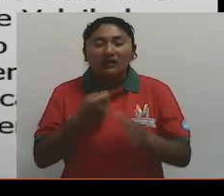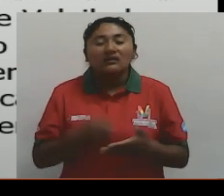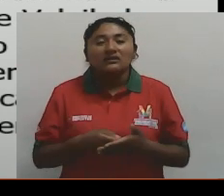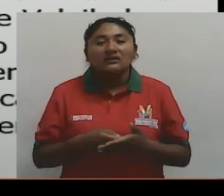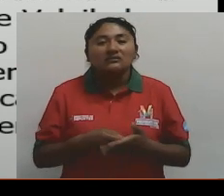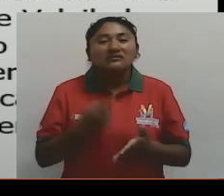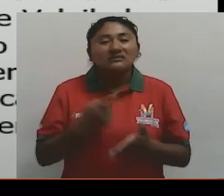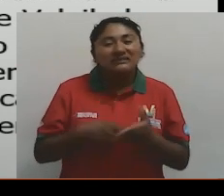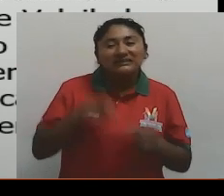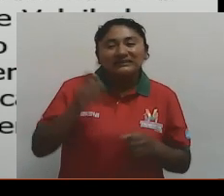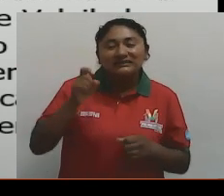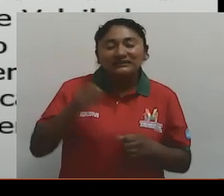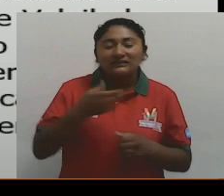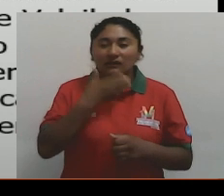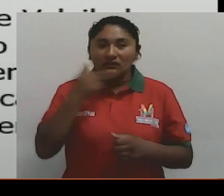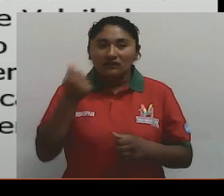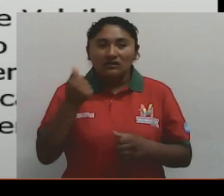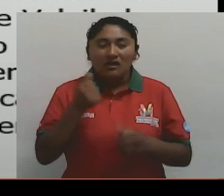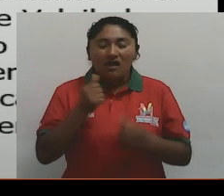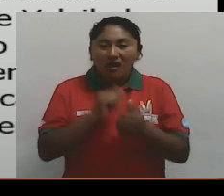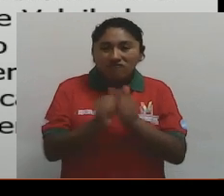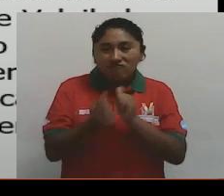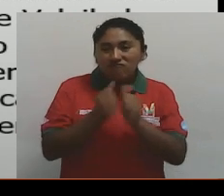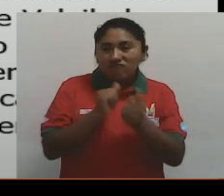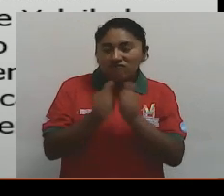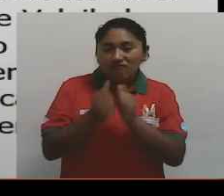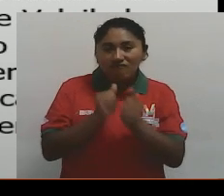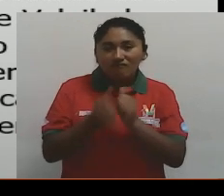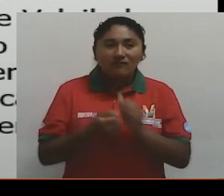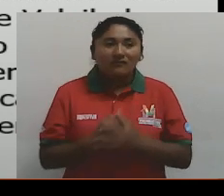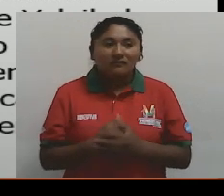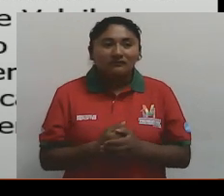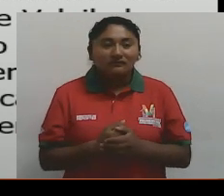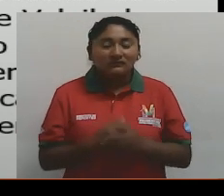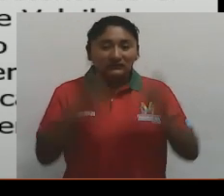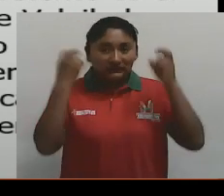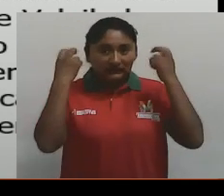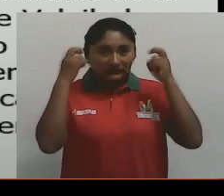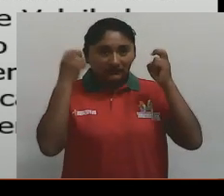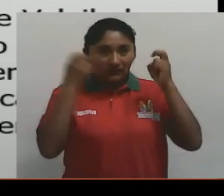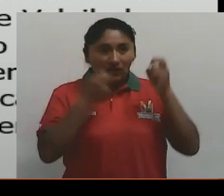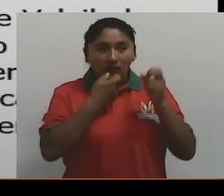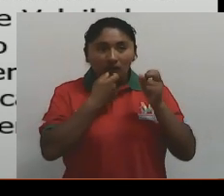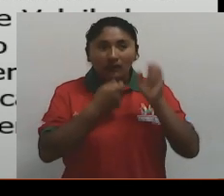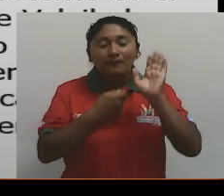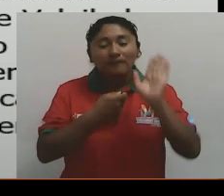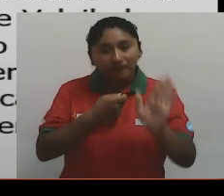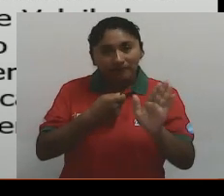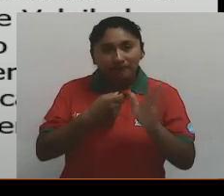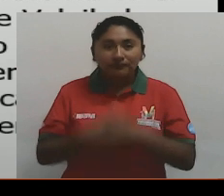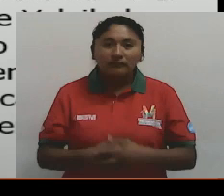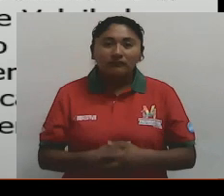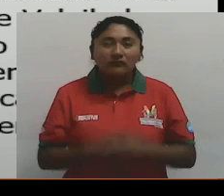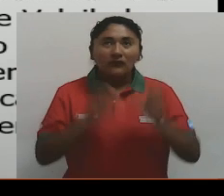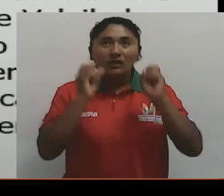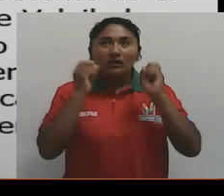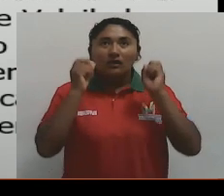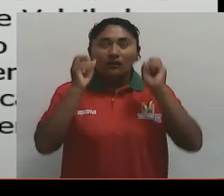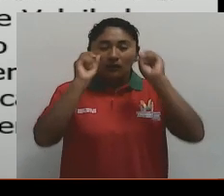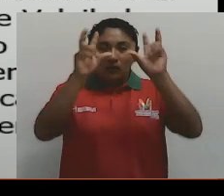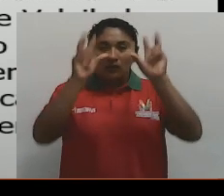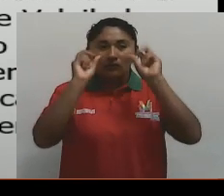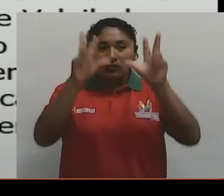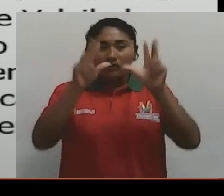evaluación. La competencia, con referencia a los árbitros de voleibol, ya todos manejamos